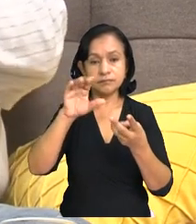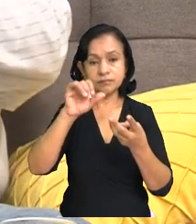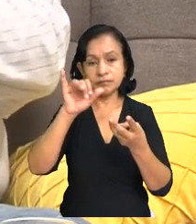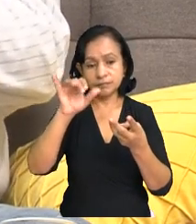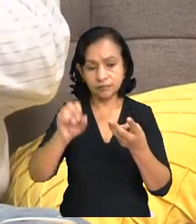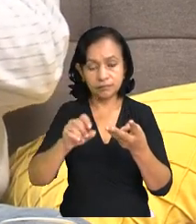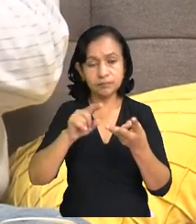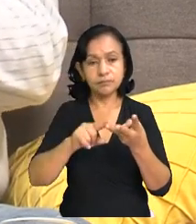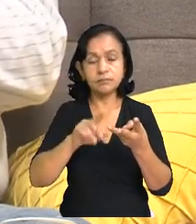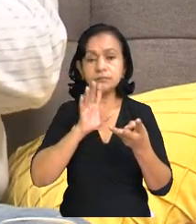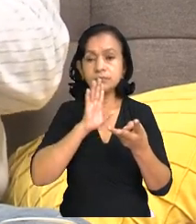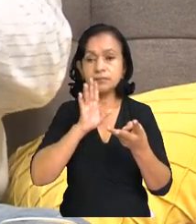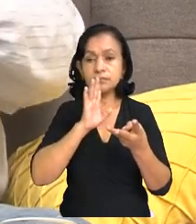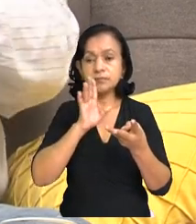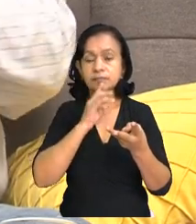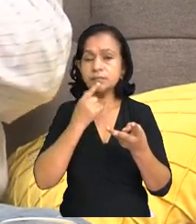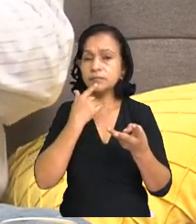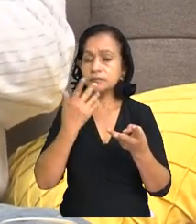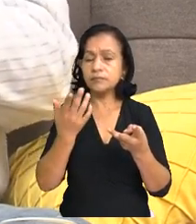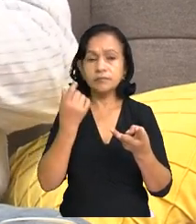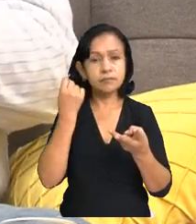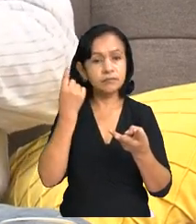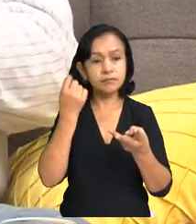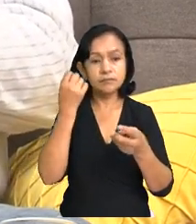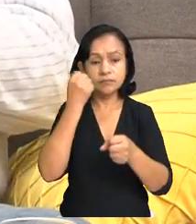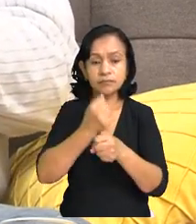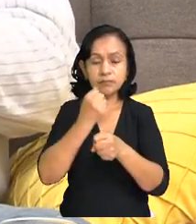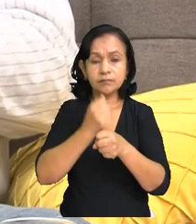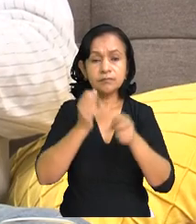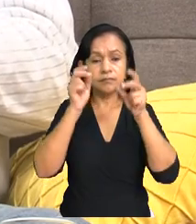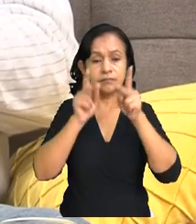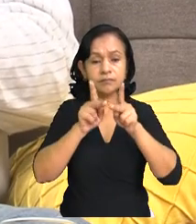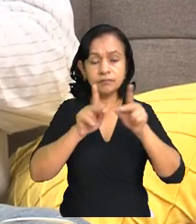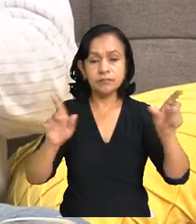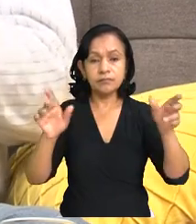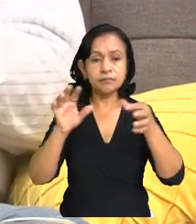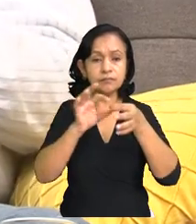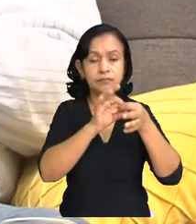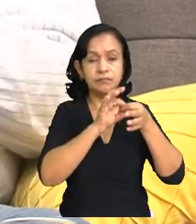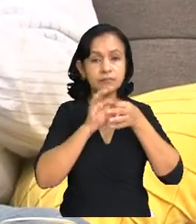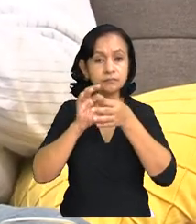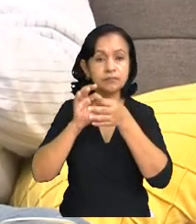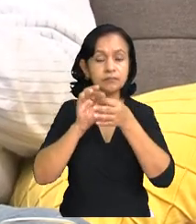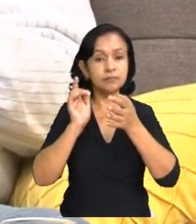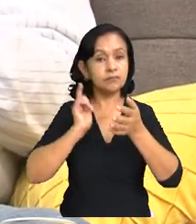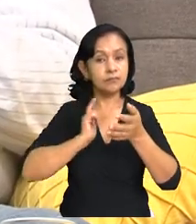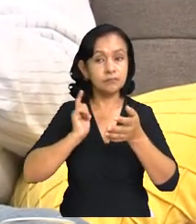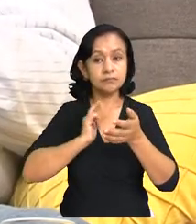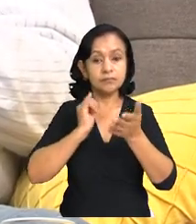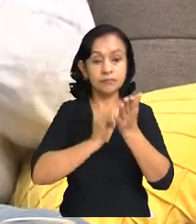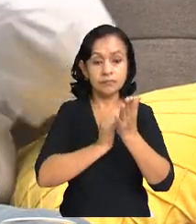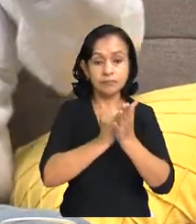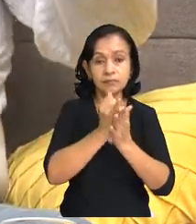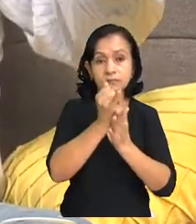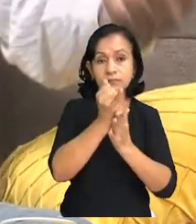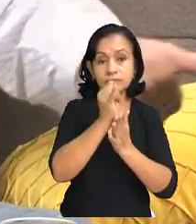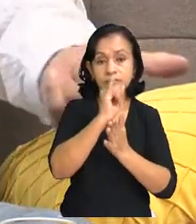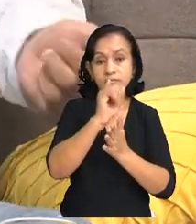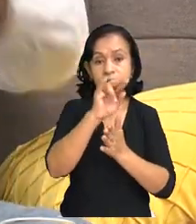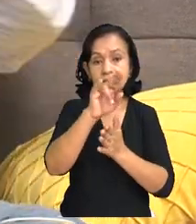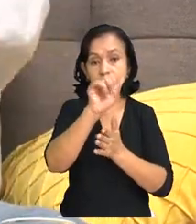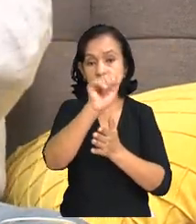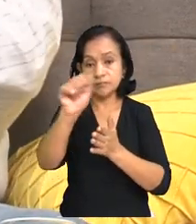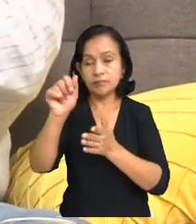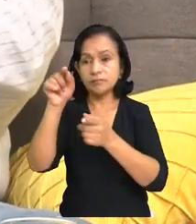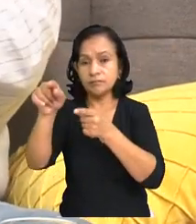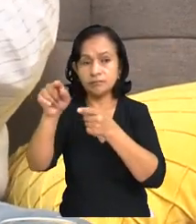sí. Estuvimos hablando, ¿por qué no trabajamos un plan conjunto de investigaciones? Porque nosotros tenemos unas investigaciones, INAA tiene